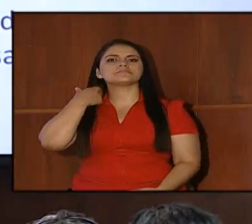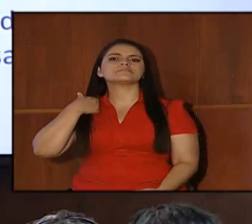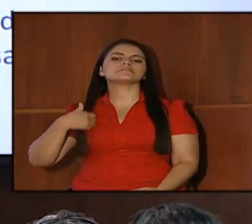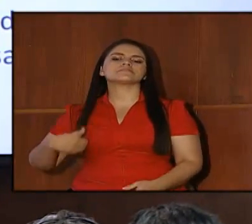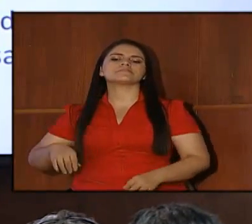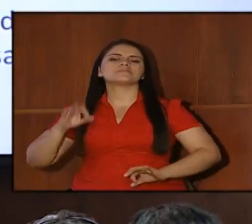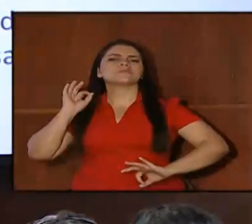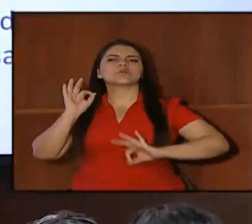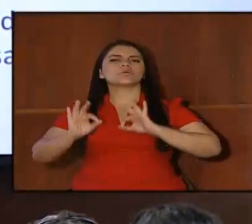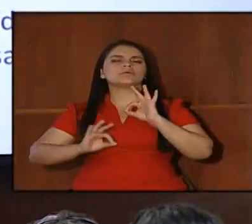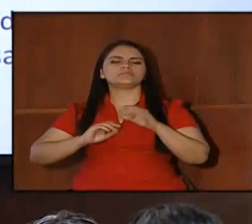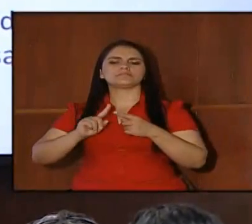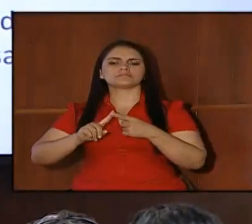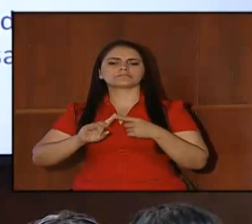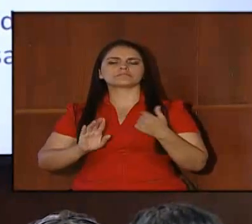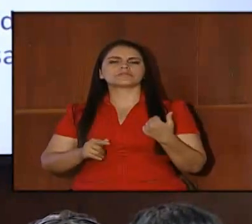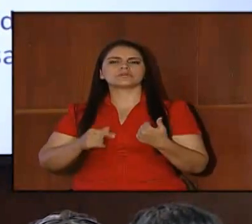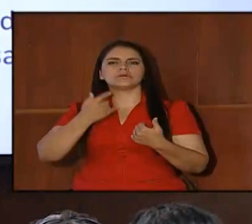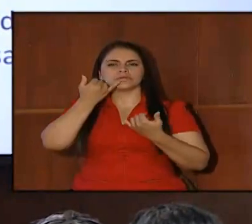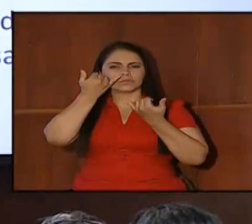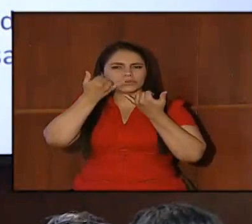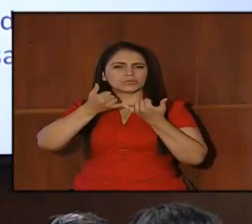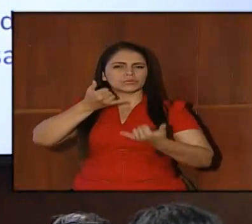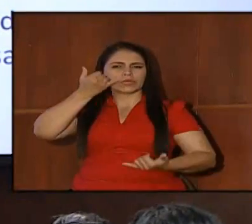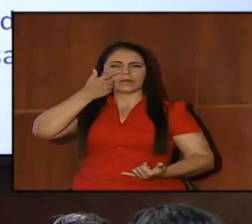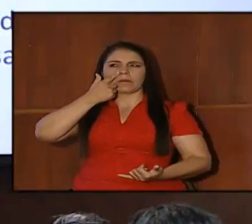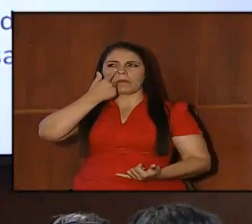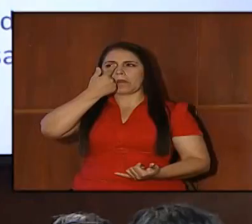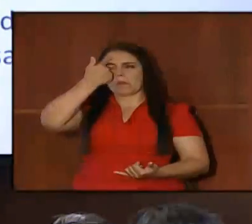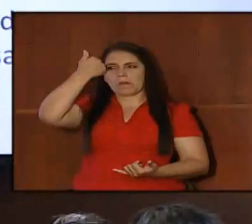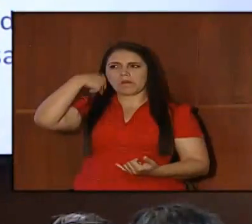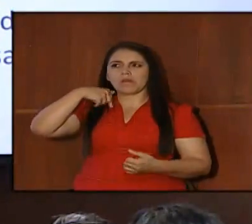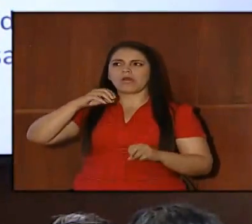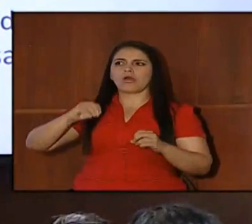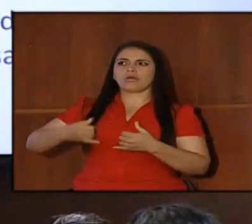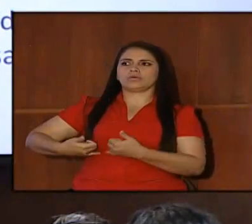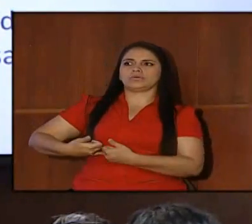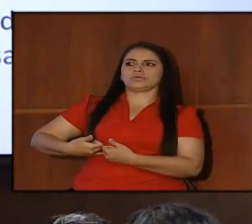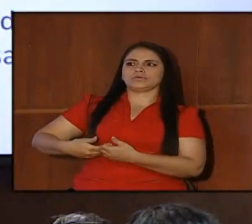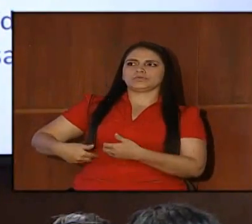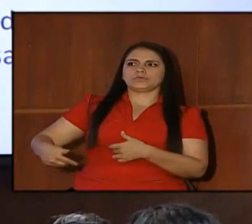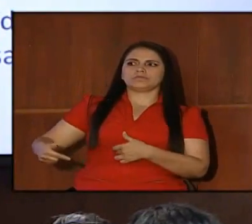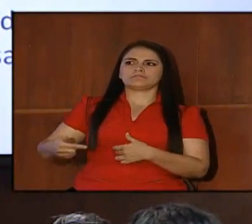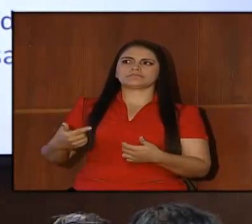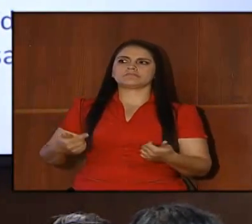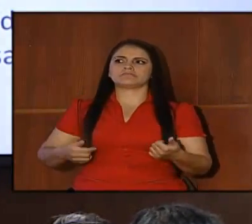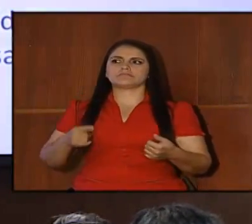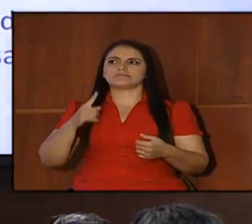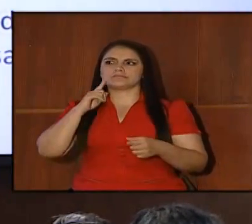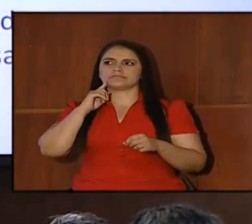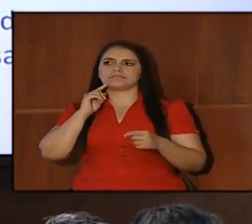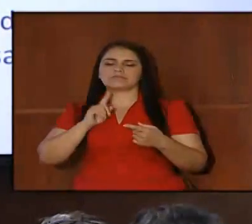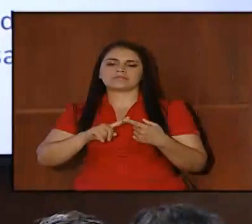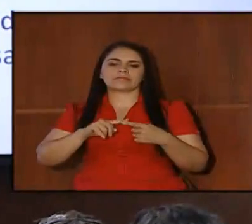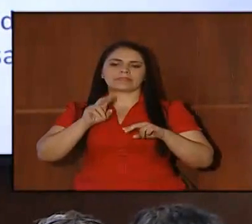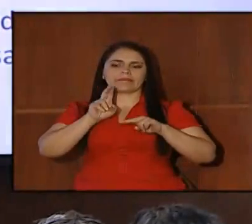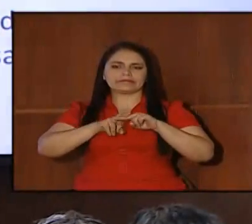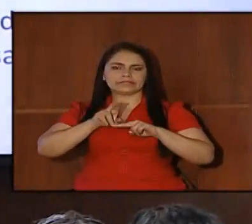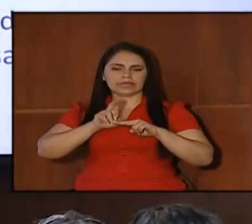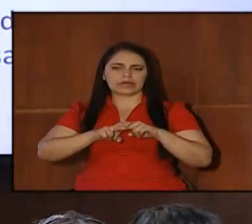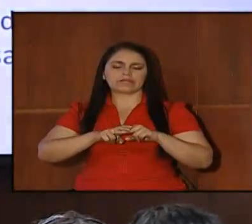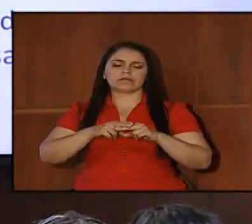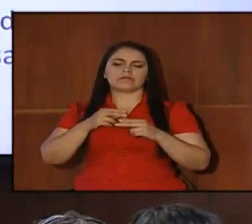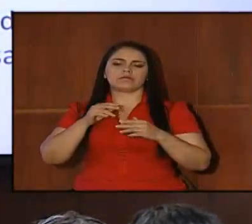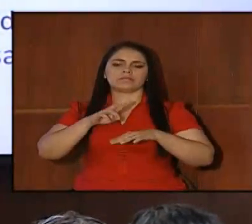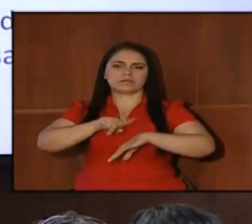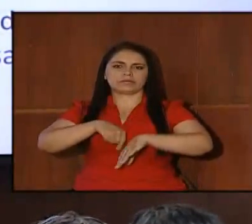cuidados debe tener si el paciente se alimenta por sonda, bien sea por sonda de gastrostomía o por una sonda por la nariz? Siente al paciente mientras se alimenta y